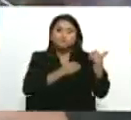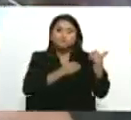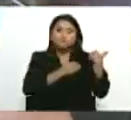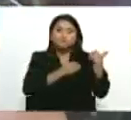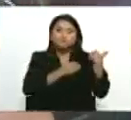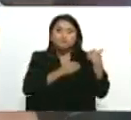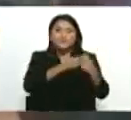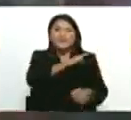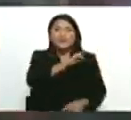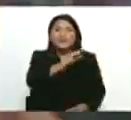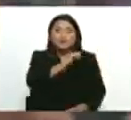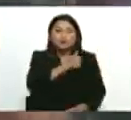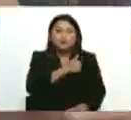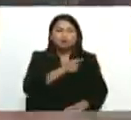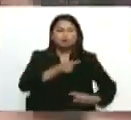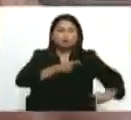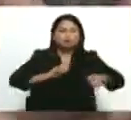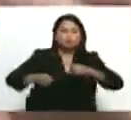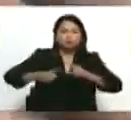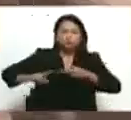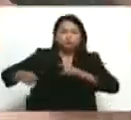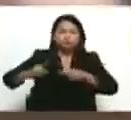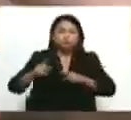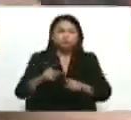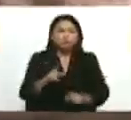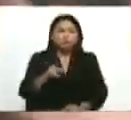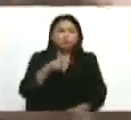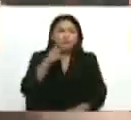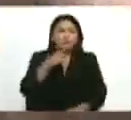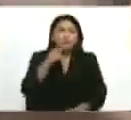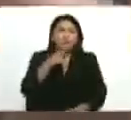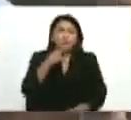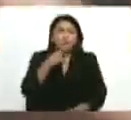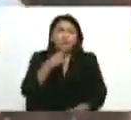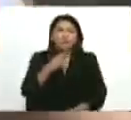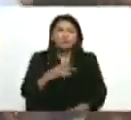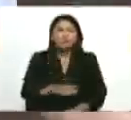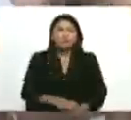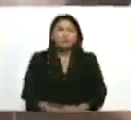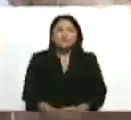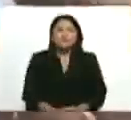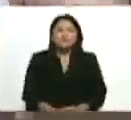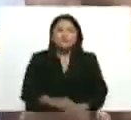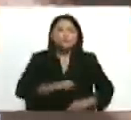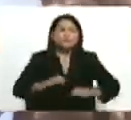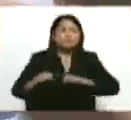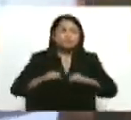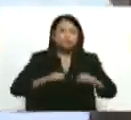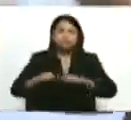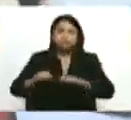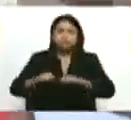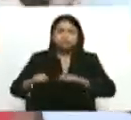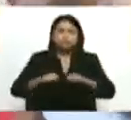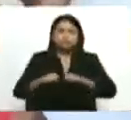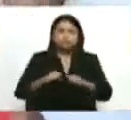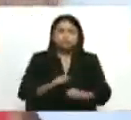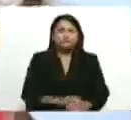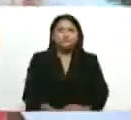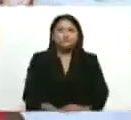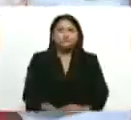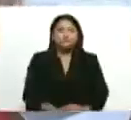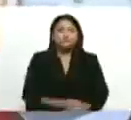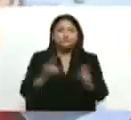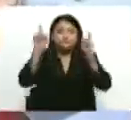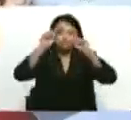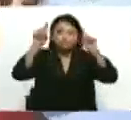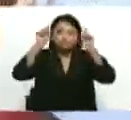política, de dirección colectiva, de organización, de movilización, de